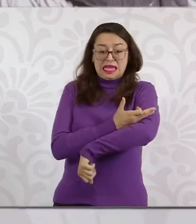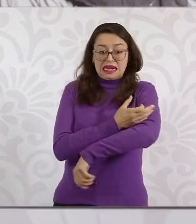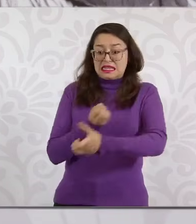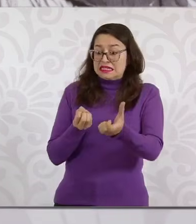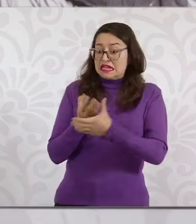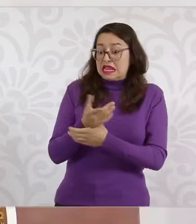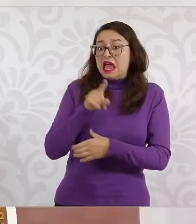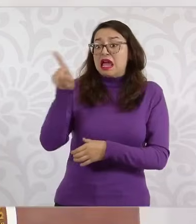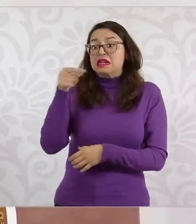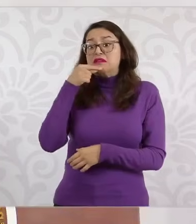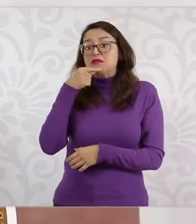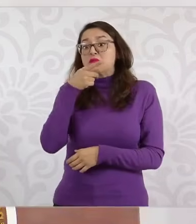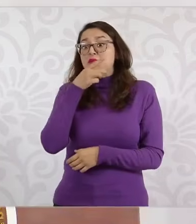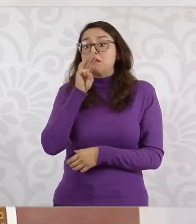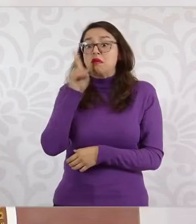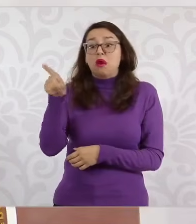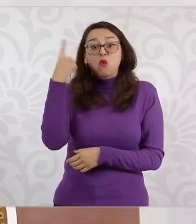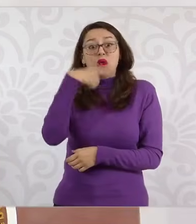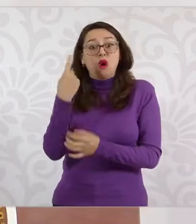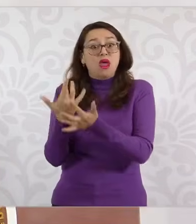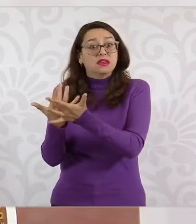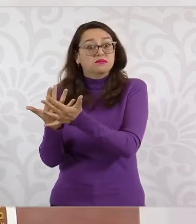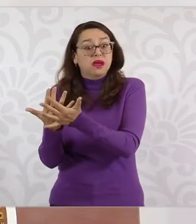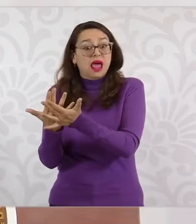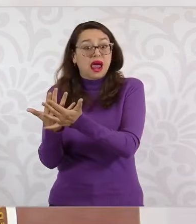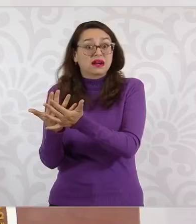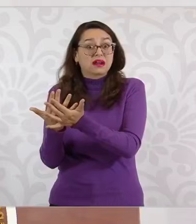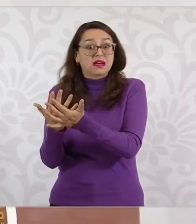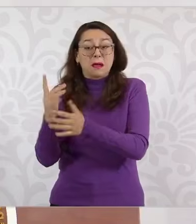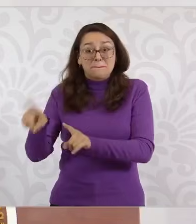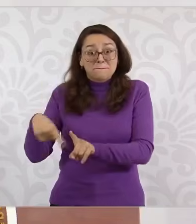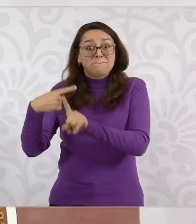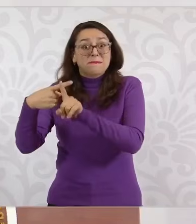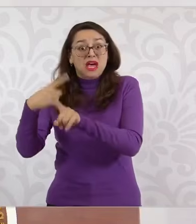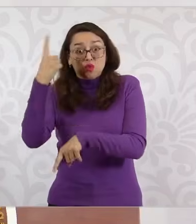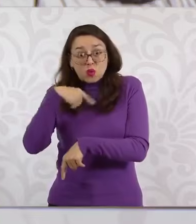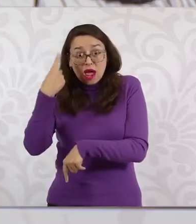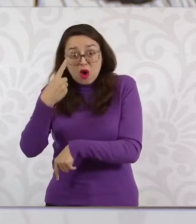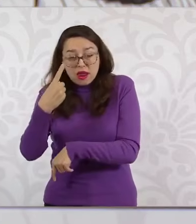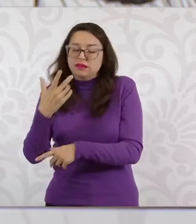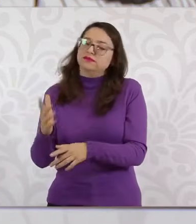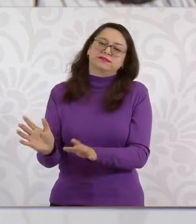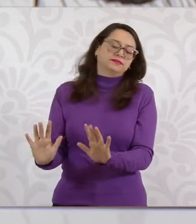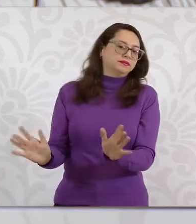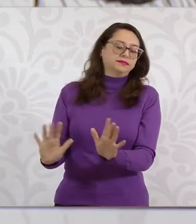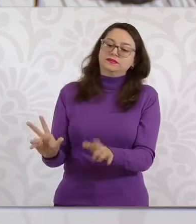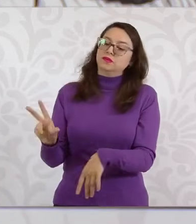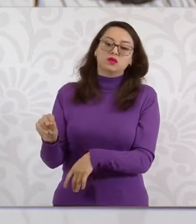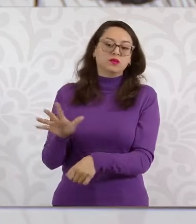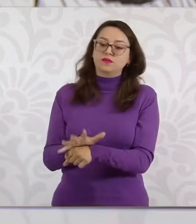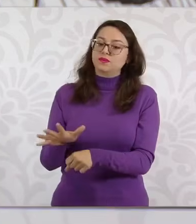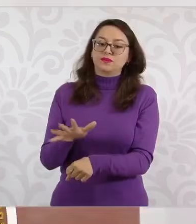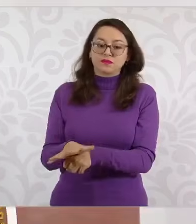esperar a los niños y padres de familia otra hora completa. Ya llevaban una hora esperando y era hacerlos esperar otra hora. Entonces